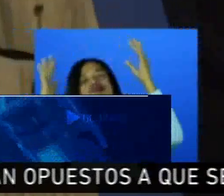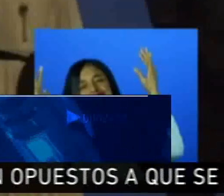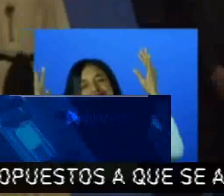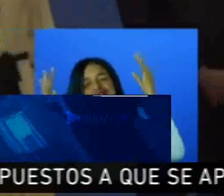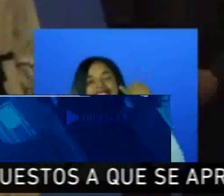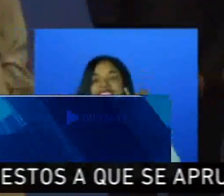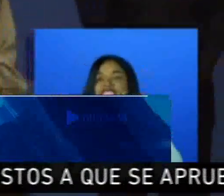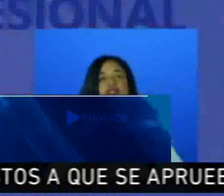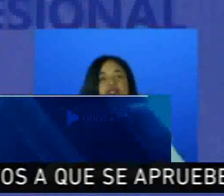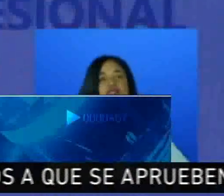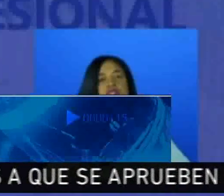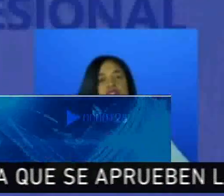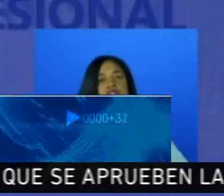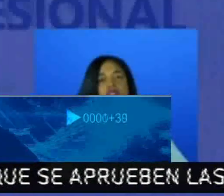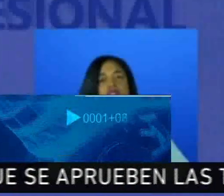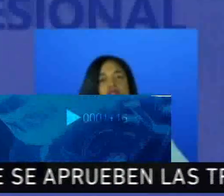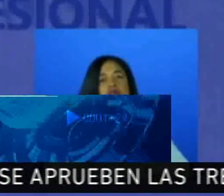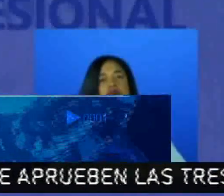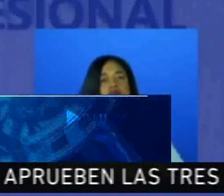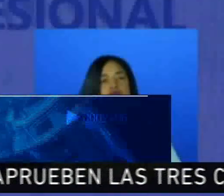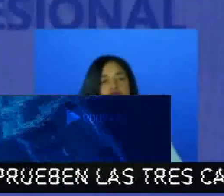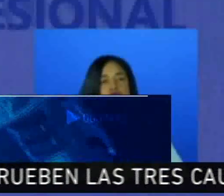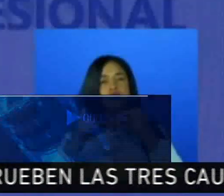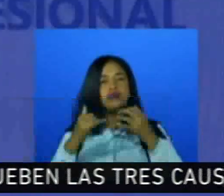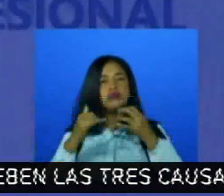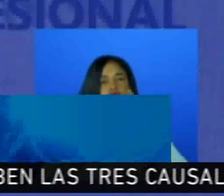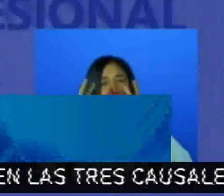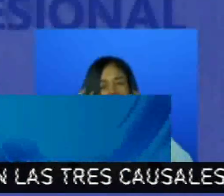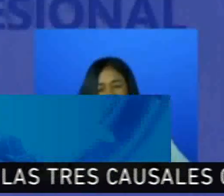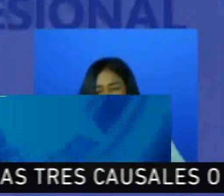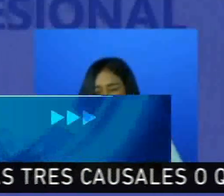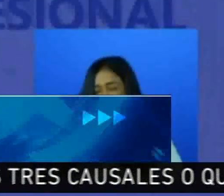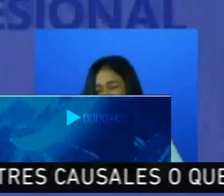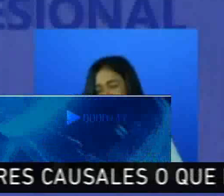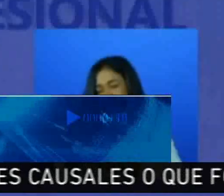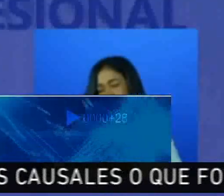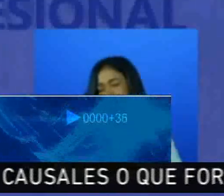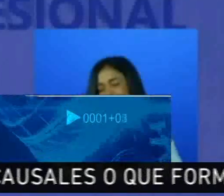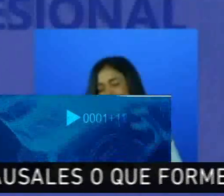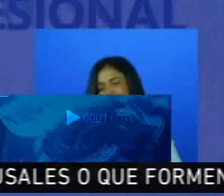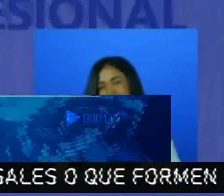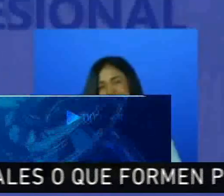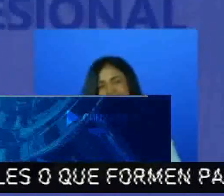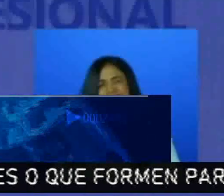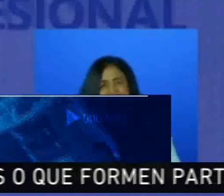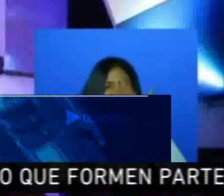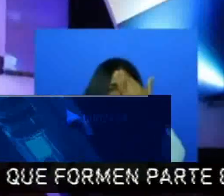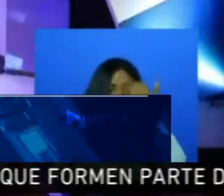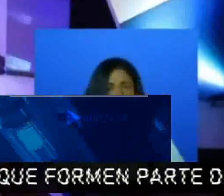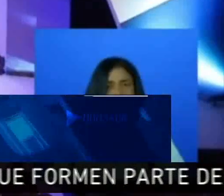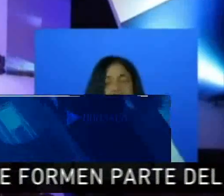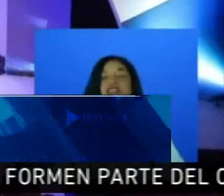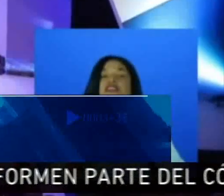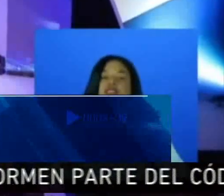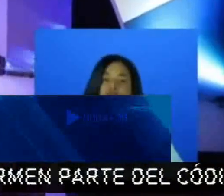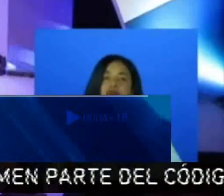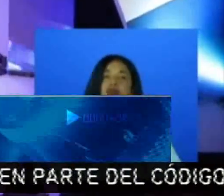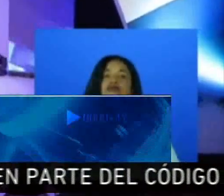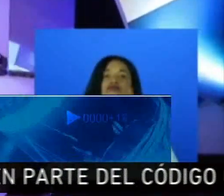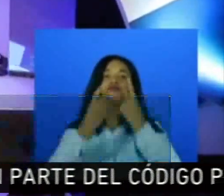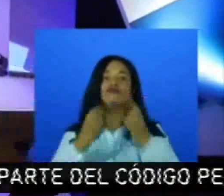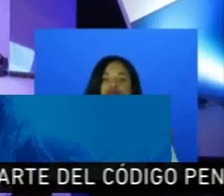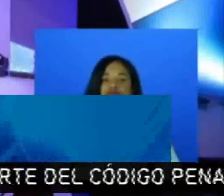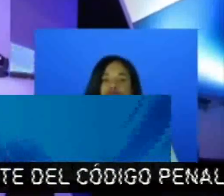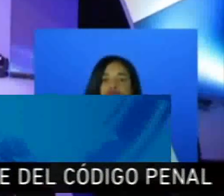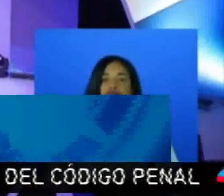y complicado. Es el momento para analizar en detalle por qué y poner solución. Todos